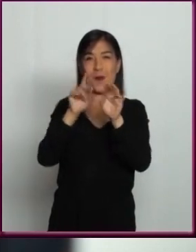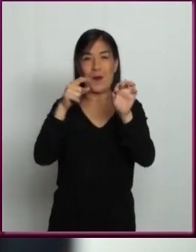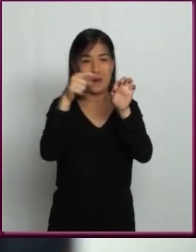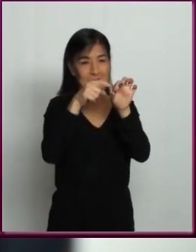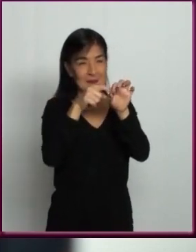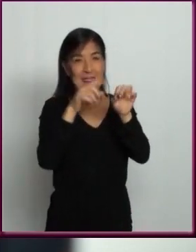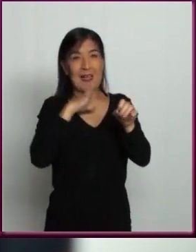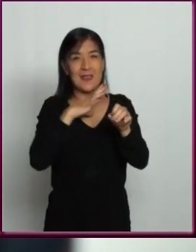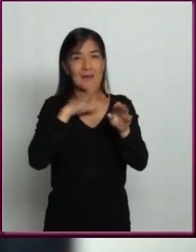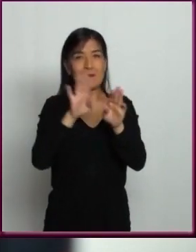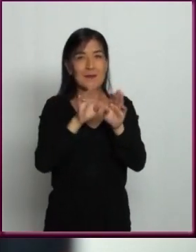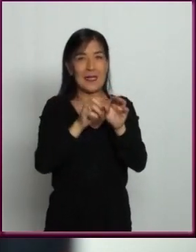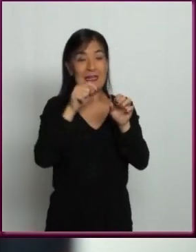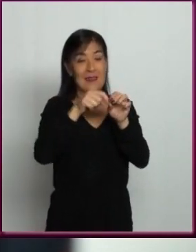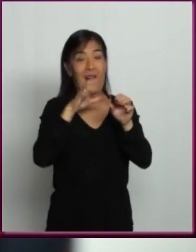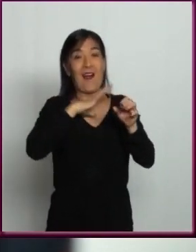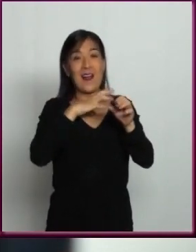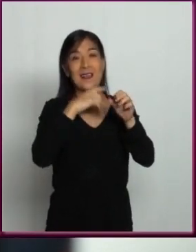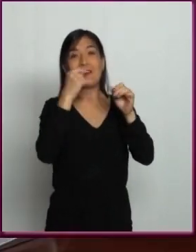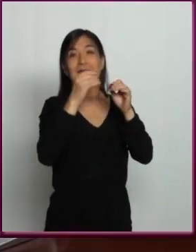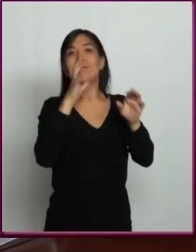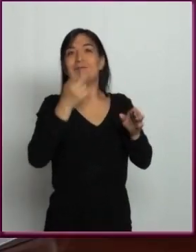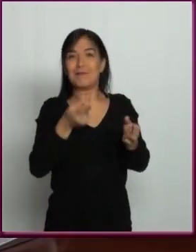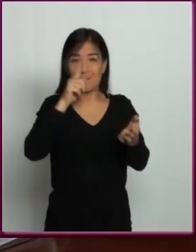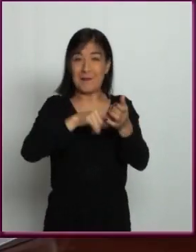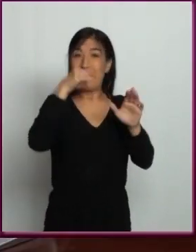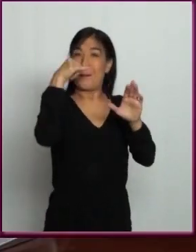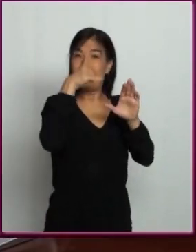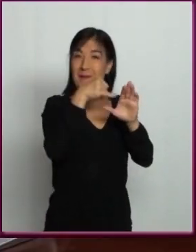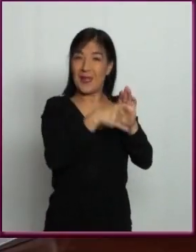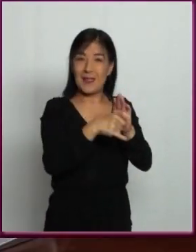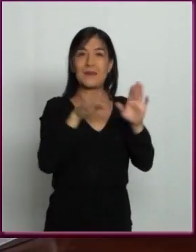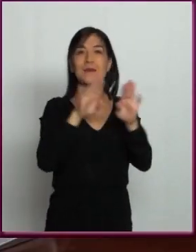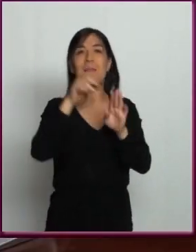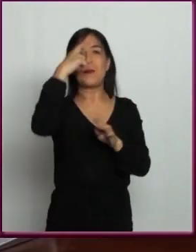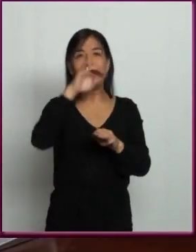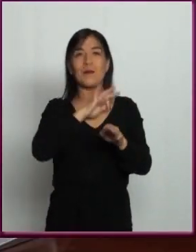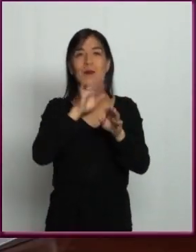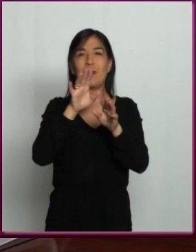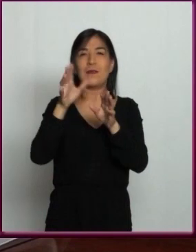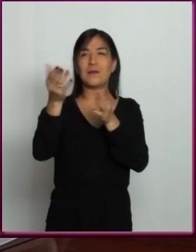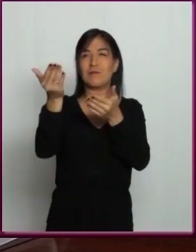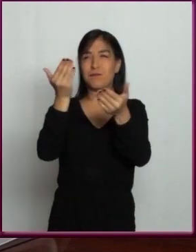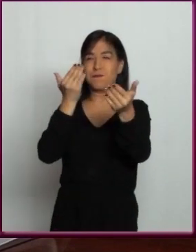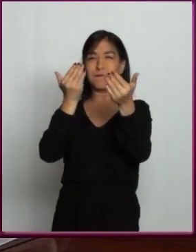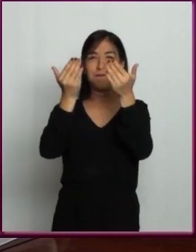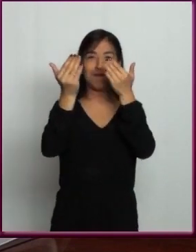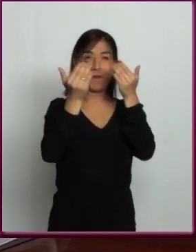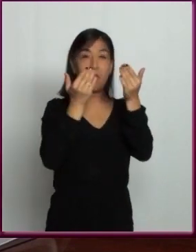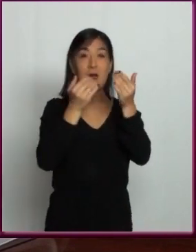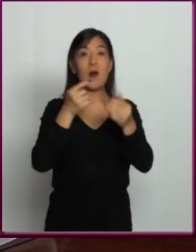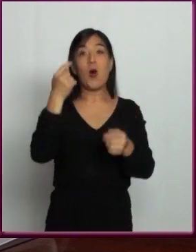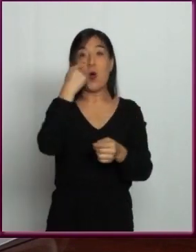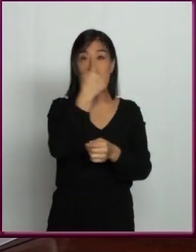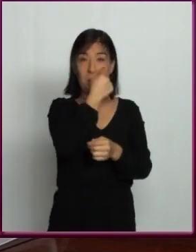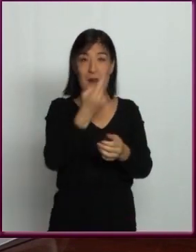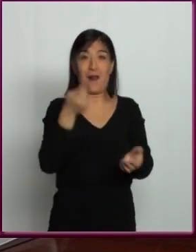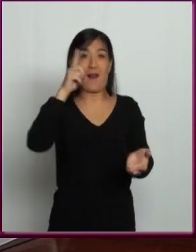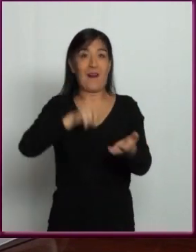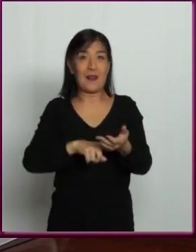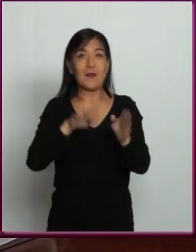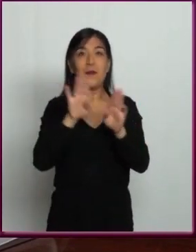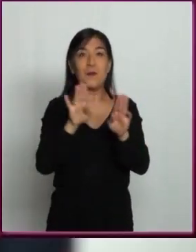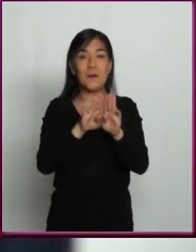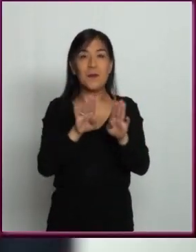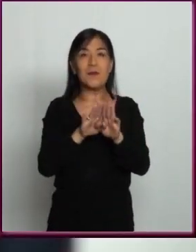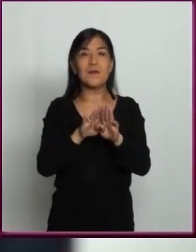que se desplazan a lo largo de una posición, de un eje, para poder enfocar las imágenes. El ojo no desplaza nada, el ojo engrosa